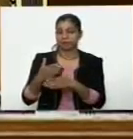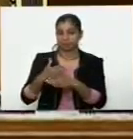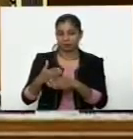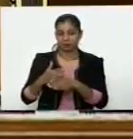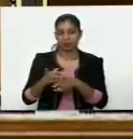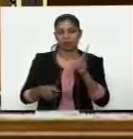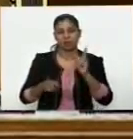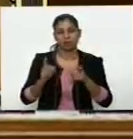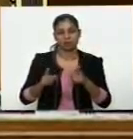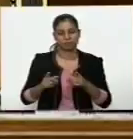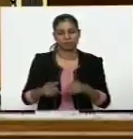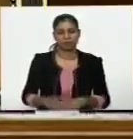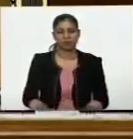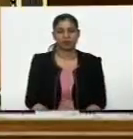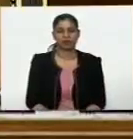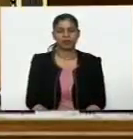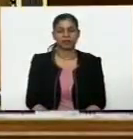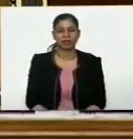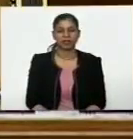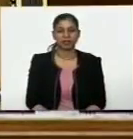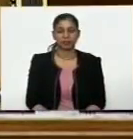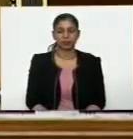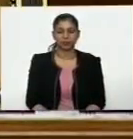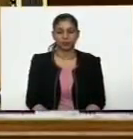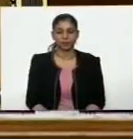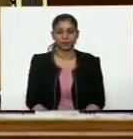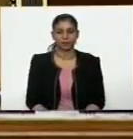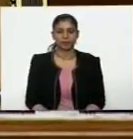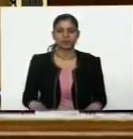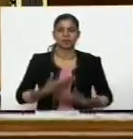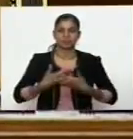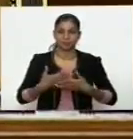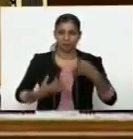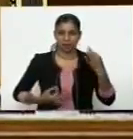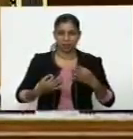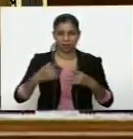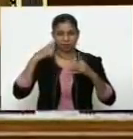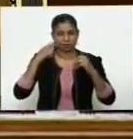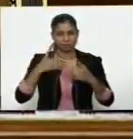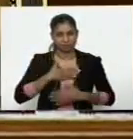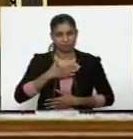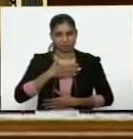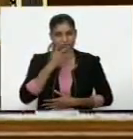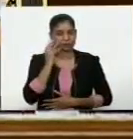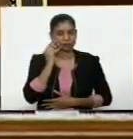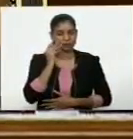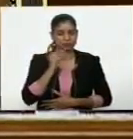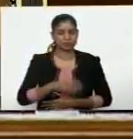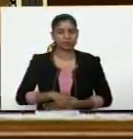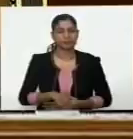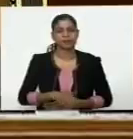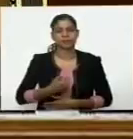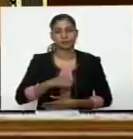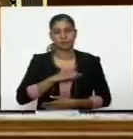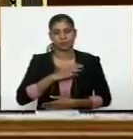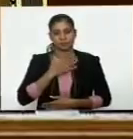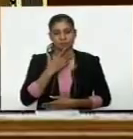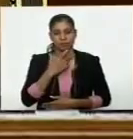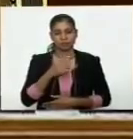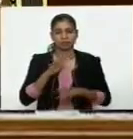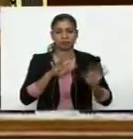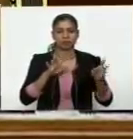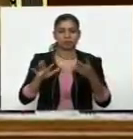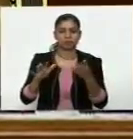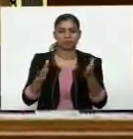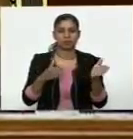algunos datos con ustedes. De formación profesional de abogada, quiero decir. Cuando revisamos el 19 de